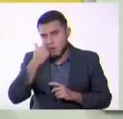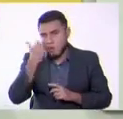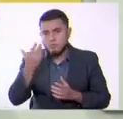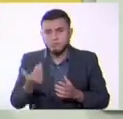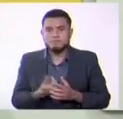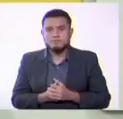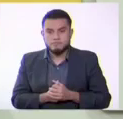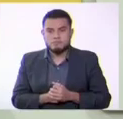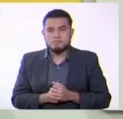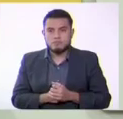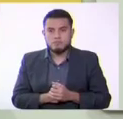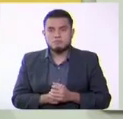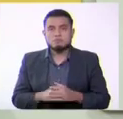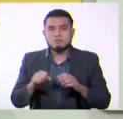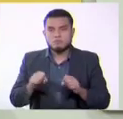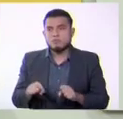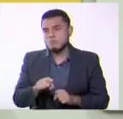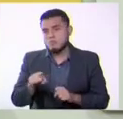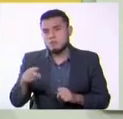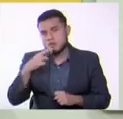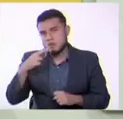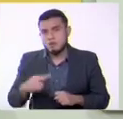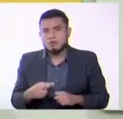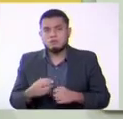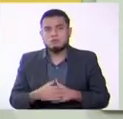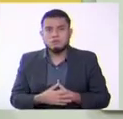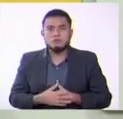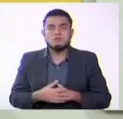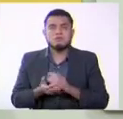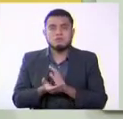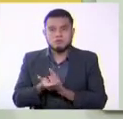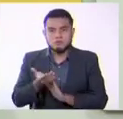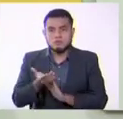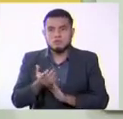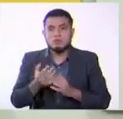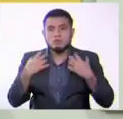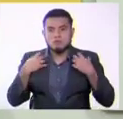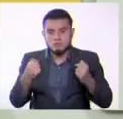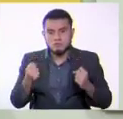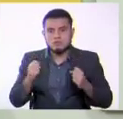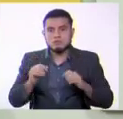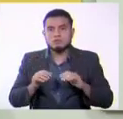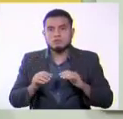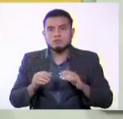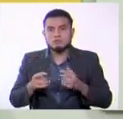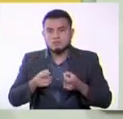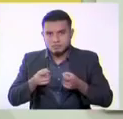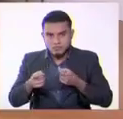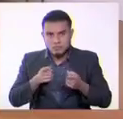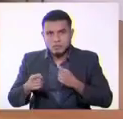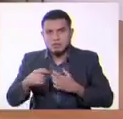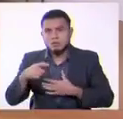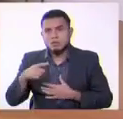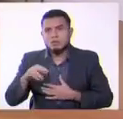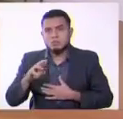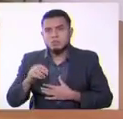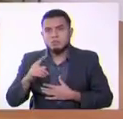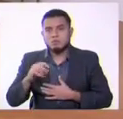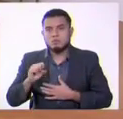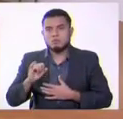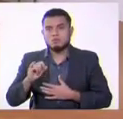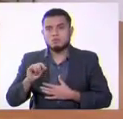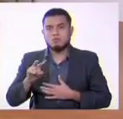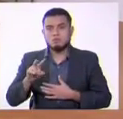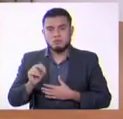¿verdad? Para que así puedan ellos realmente tener un desarrollo sano, equilibrado y propositivo. Conocer también